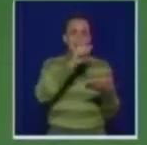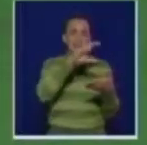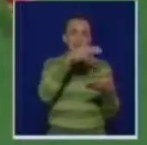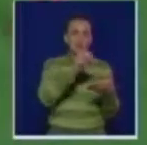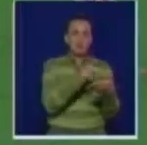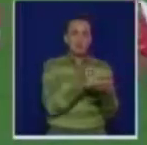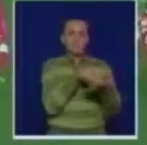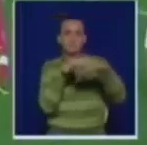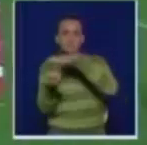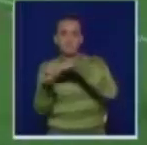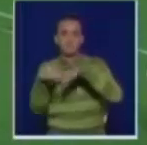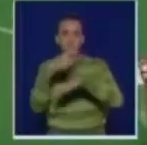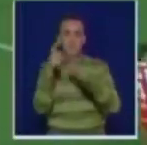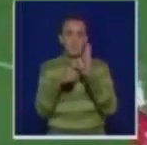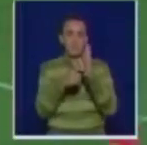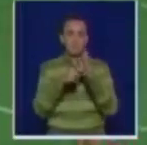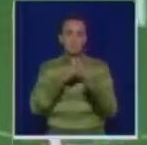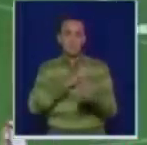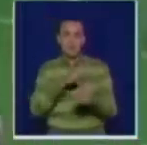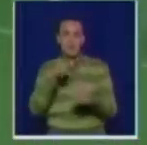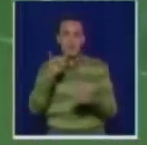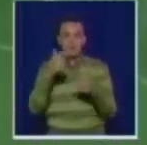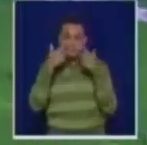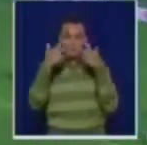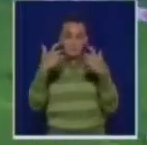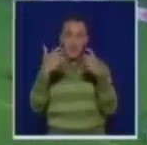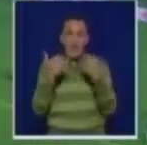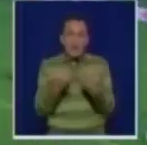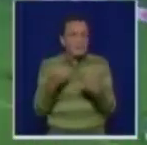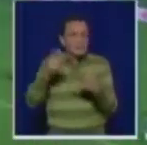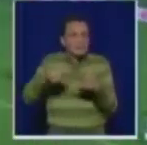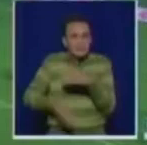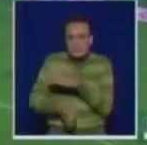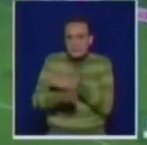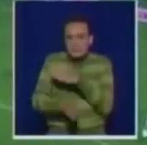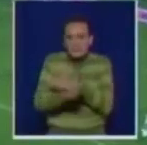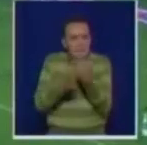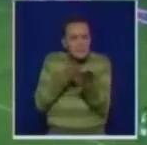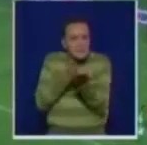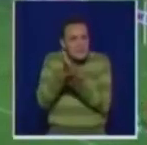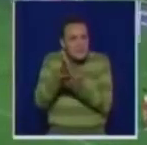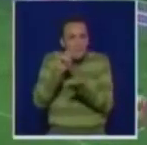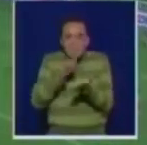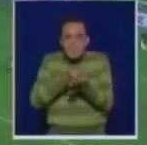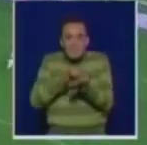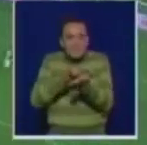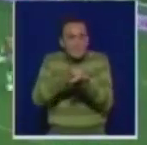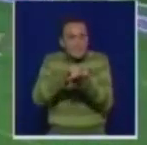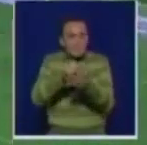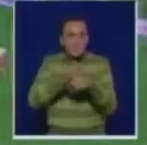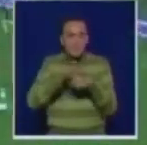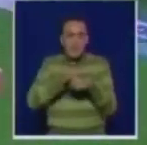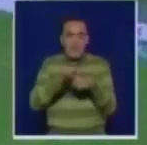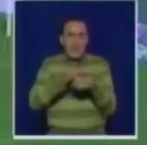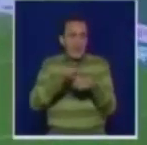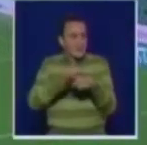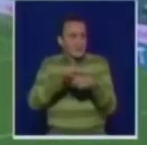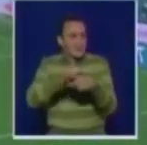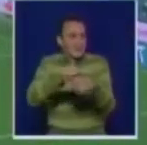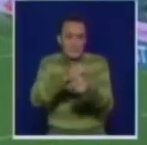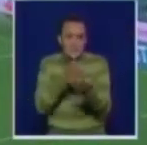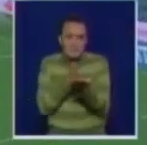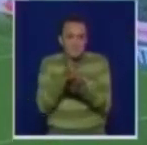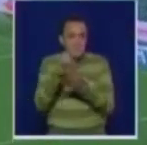partido en casa. Ahora necesita consistencia, regularidad, mantenerse de la misma manera como lo vimos frente a Independiente Santa